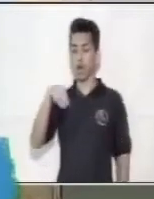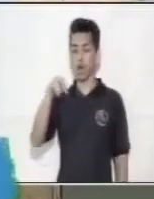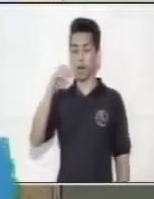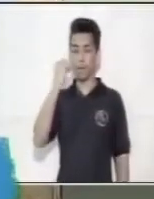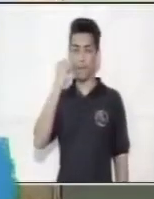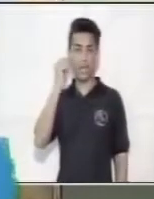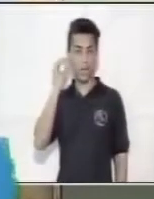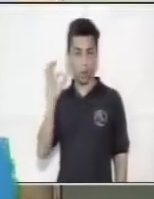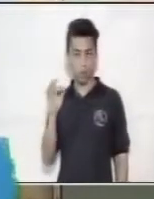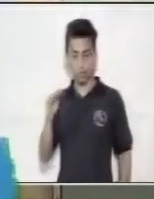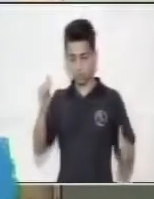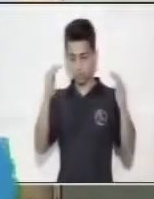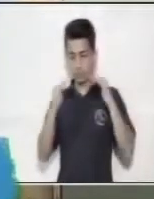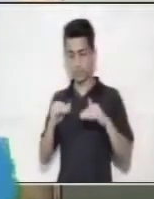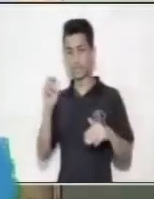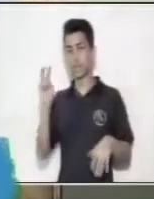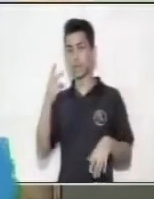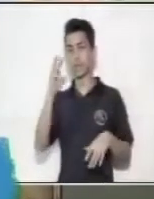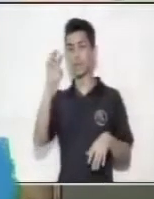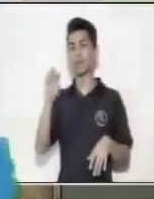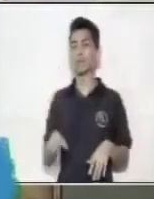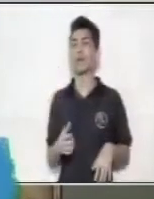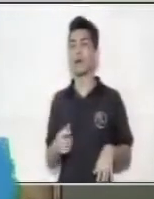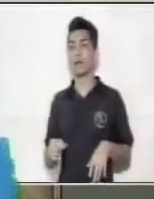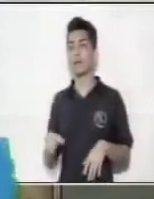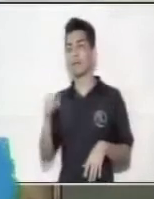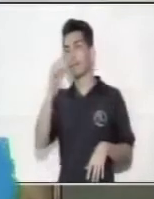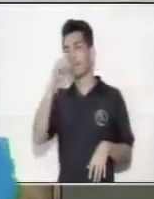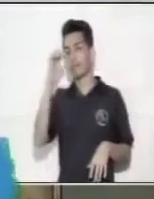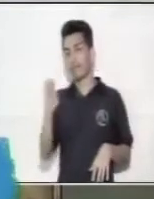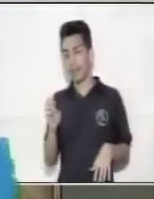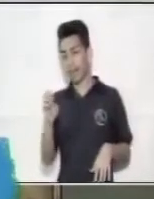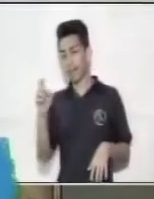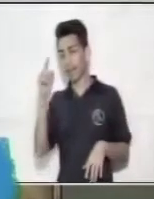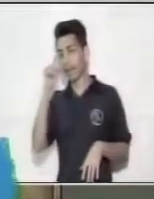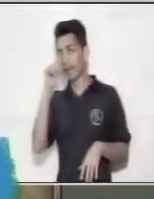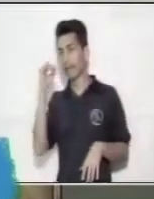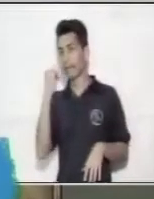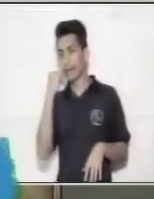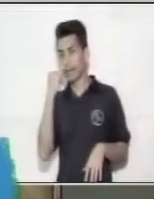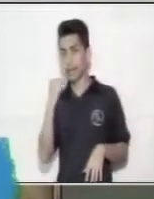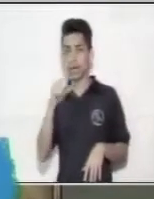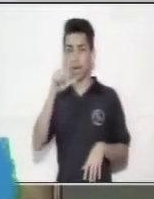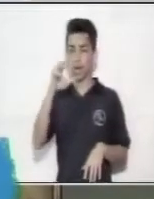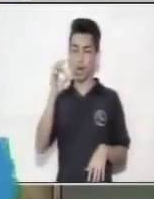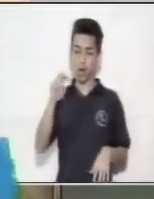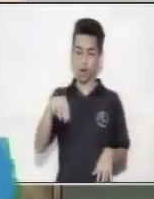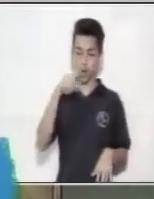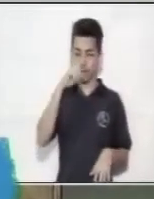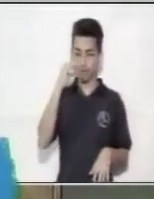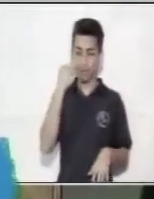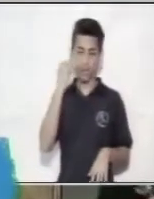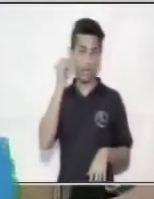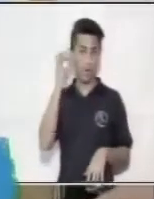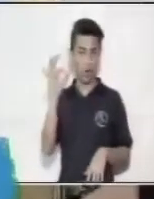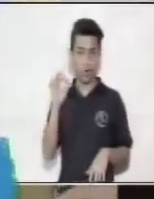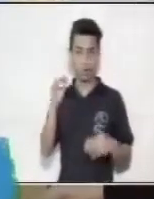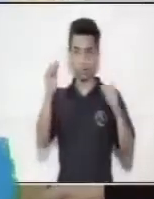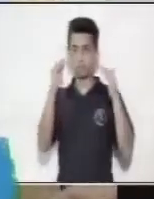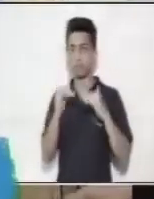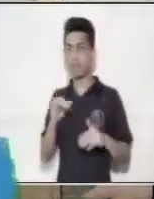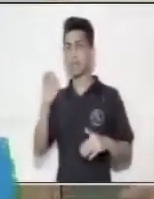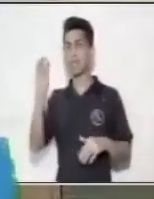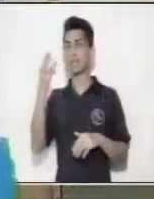Tenemos la segunda persona, es te, ti, contigo. Y tenemos la tercera